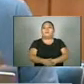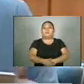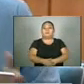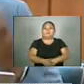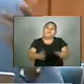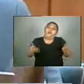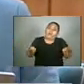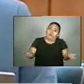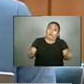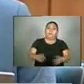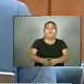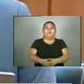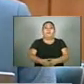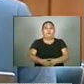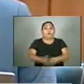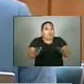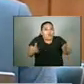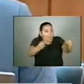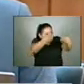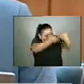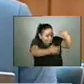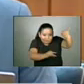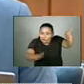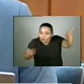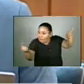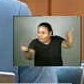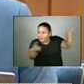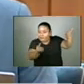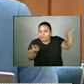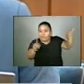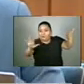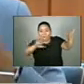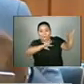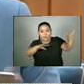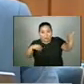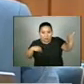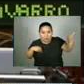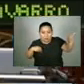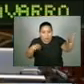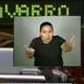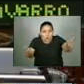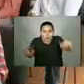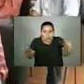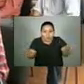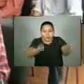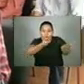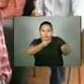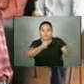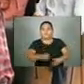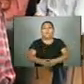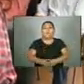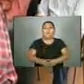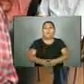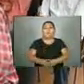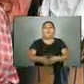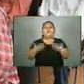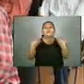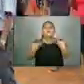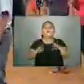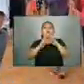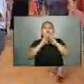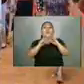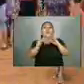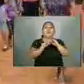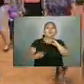porque no hay algún registro de ellos, porque no existen datos. La resolución de la Corte